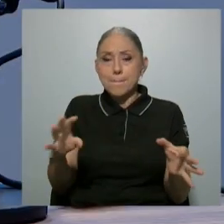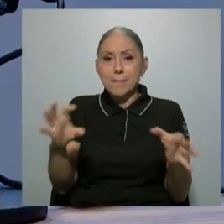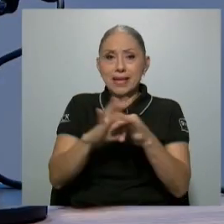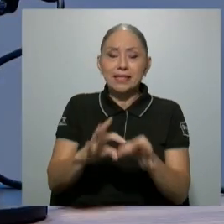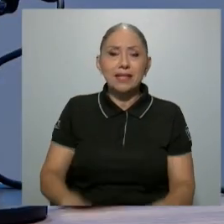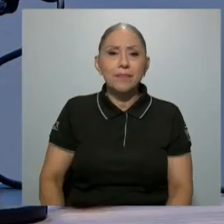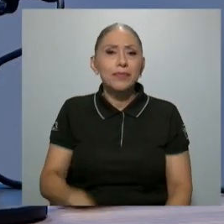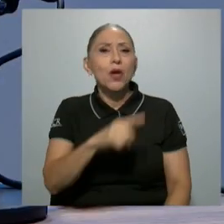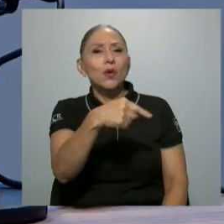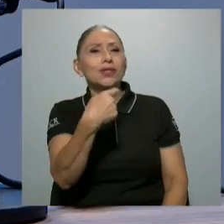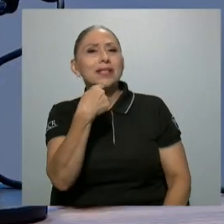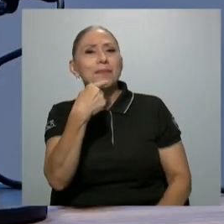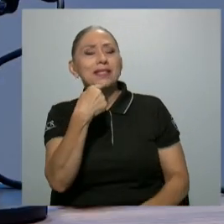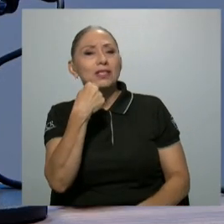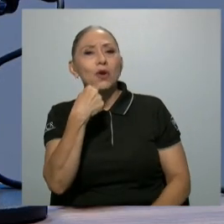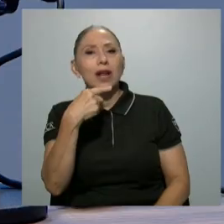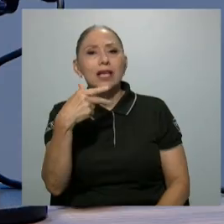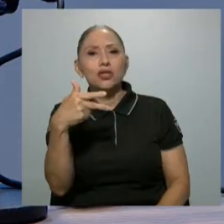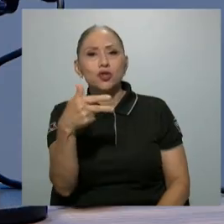Schumpeter,